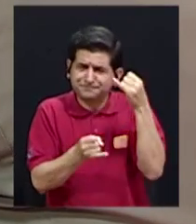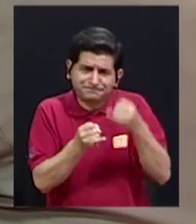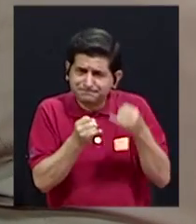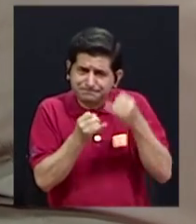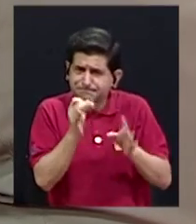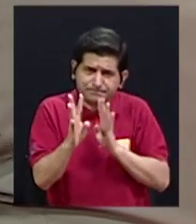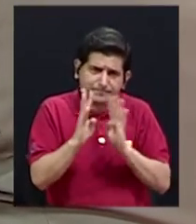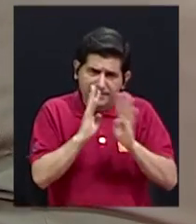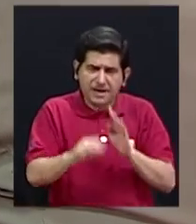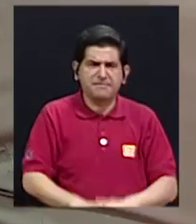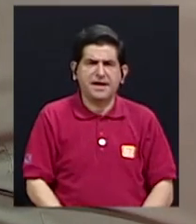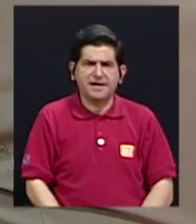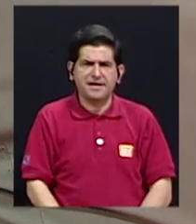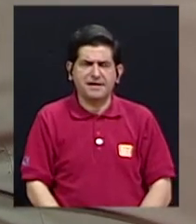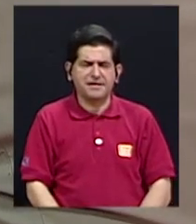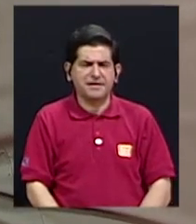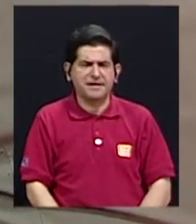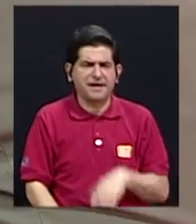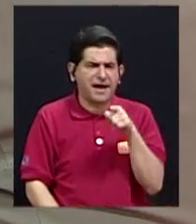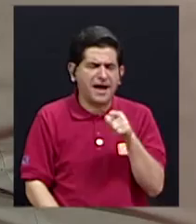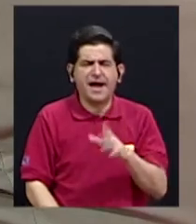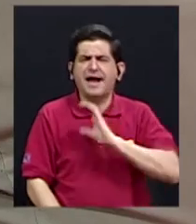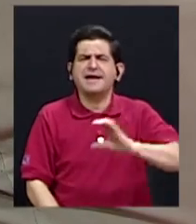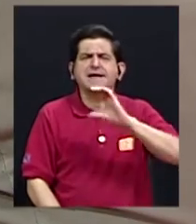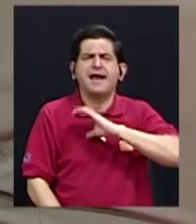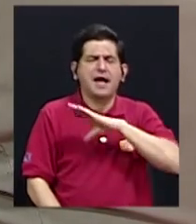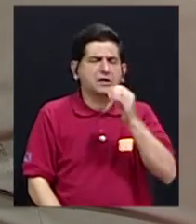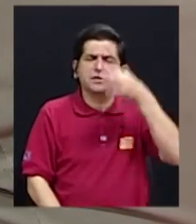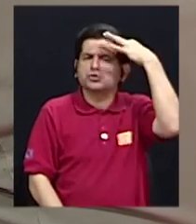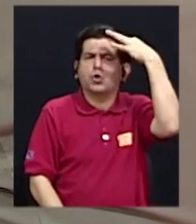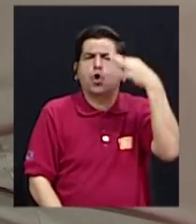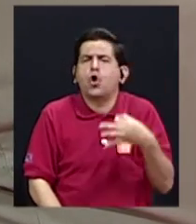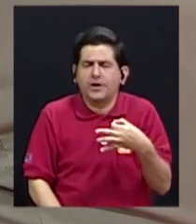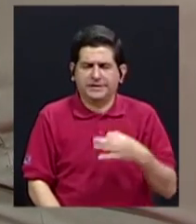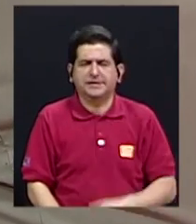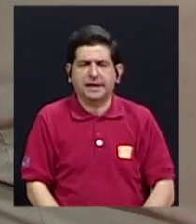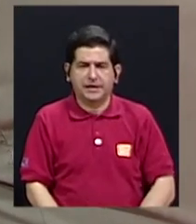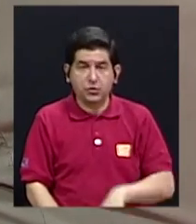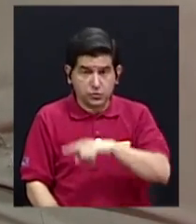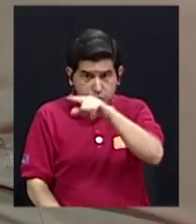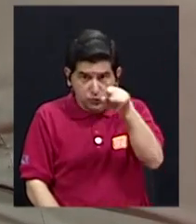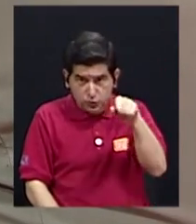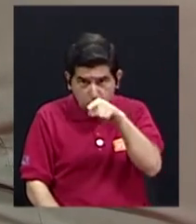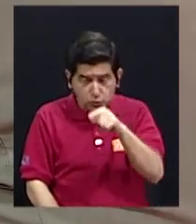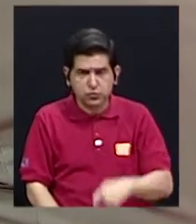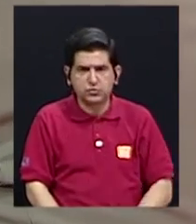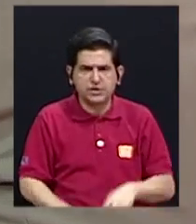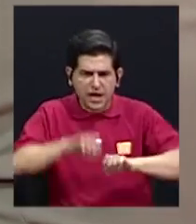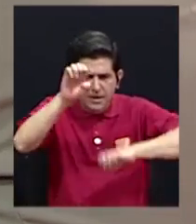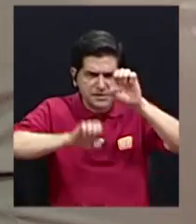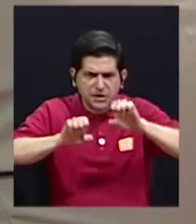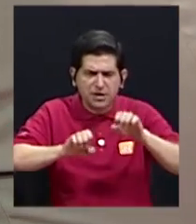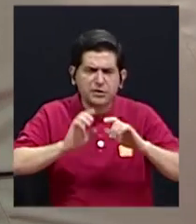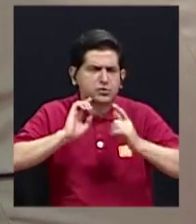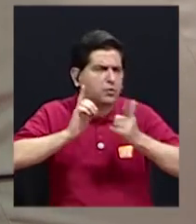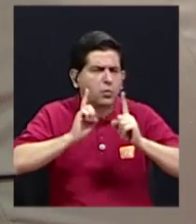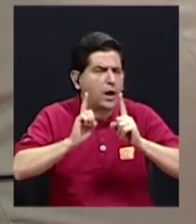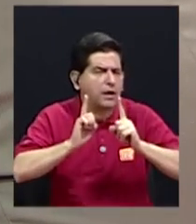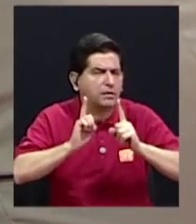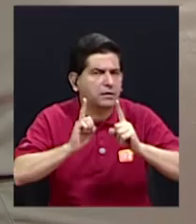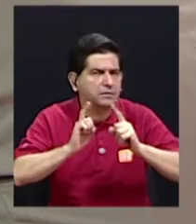hablando un poco de cuáles eran las las características o los criterios con los cuales ustedes hicieron esta valoración